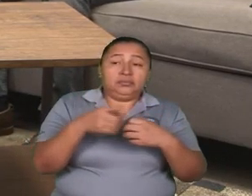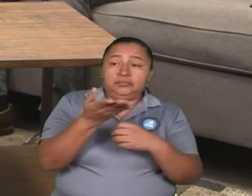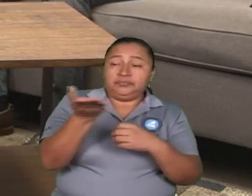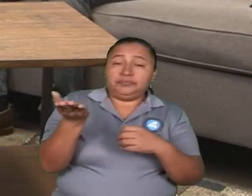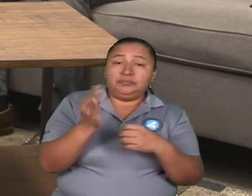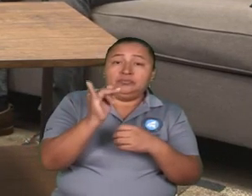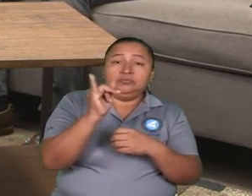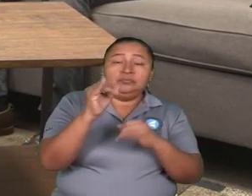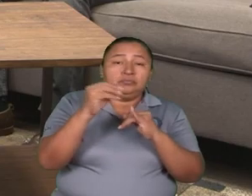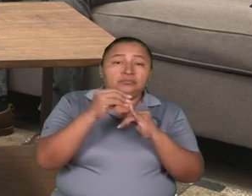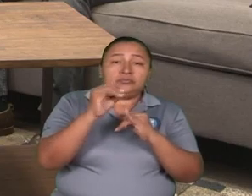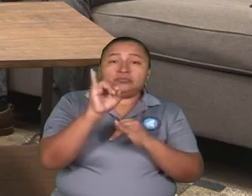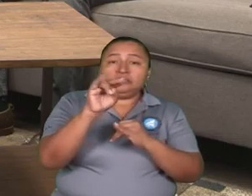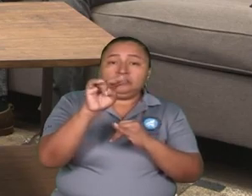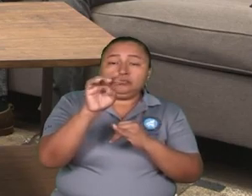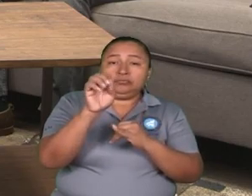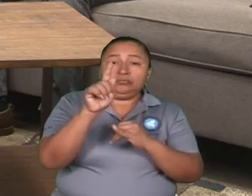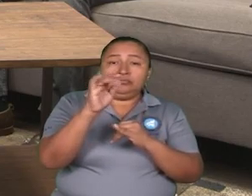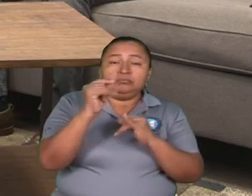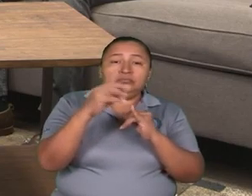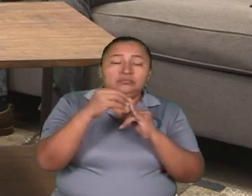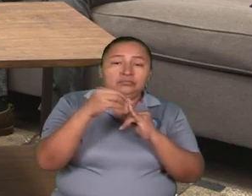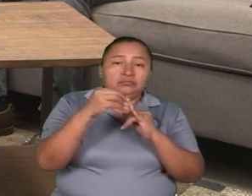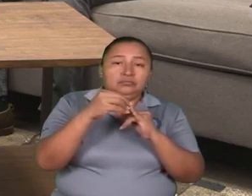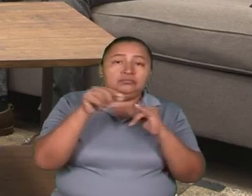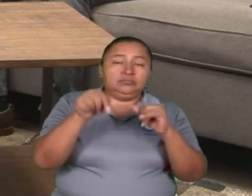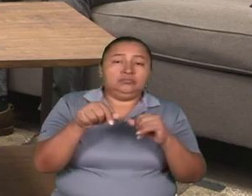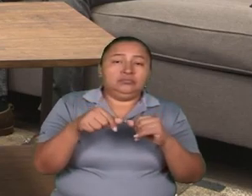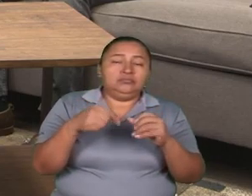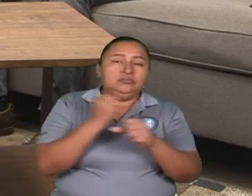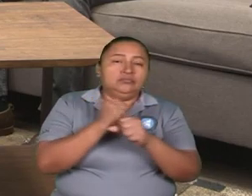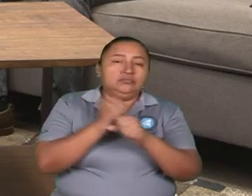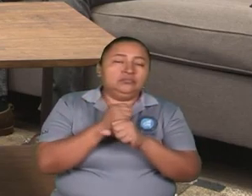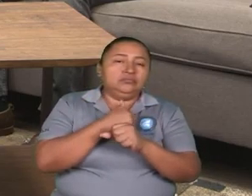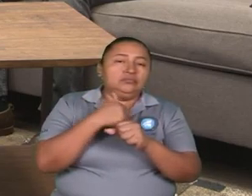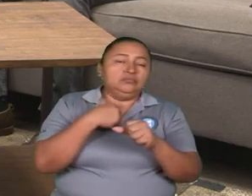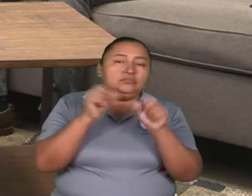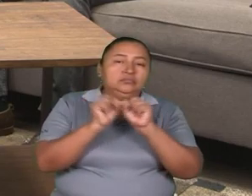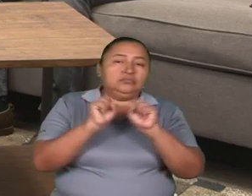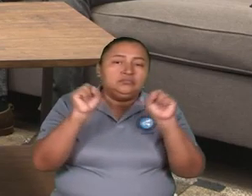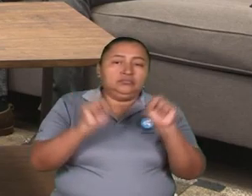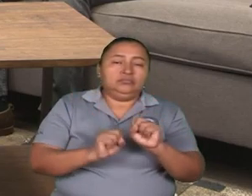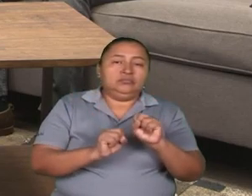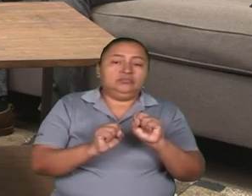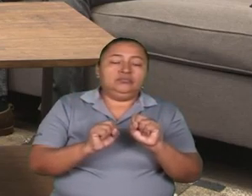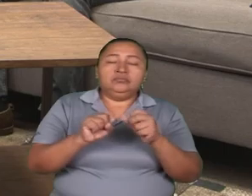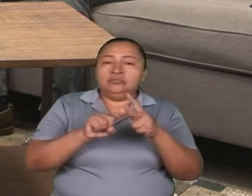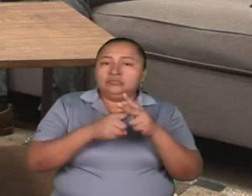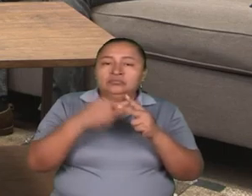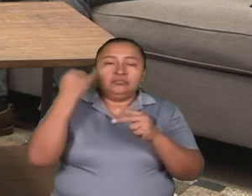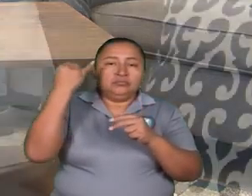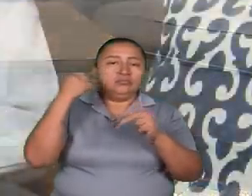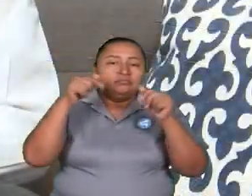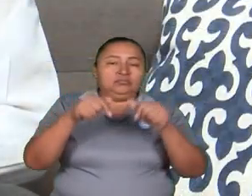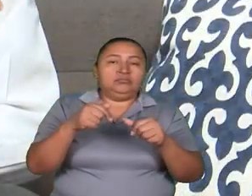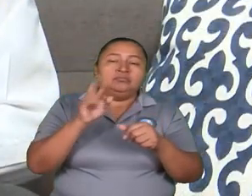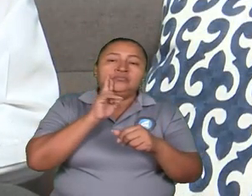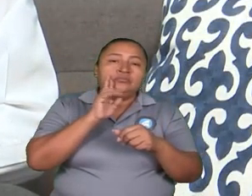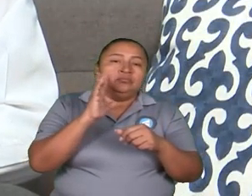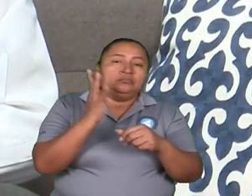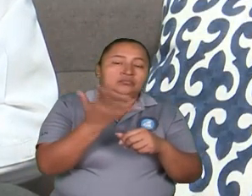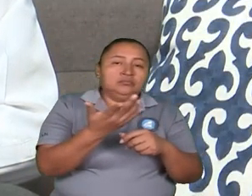también trabajamos de la mano con todos los protagonistas de este sector, desde el sector de los restaurantes, los empresarios,